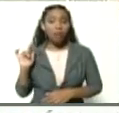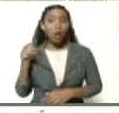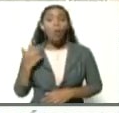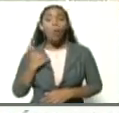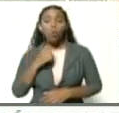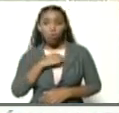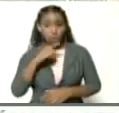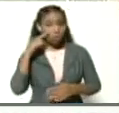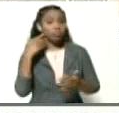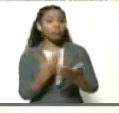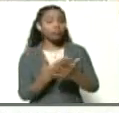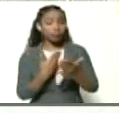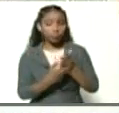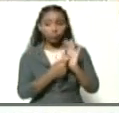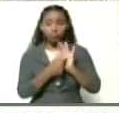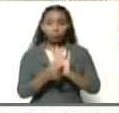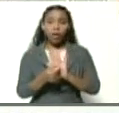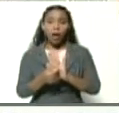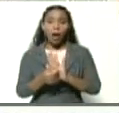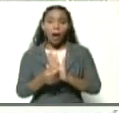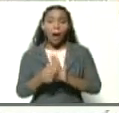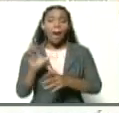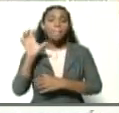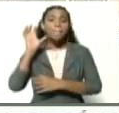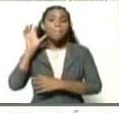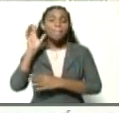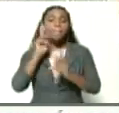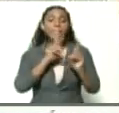Nosotros hemos visto la novela El Patrón del Mal,